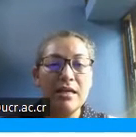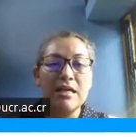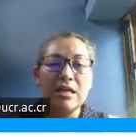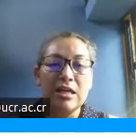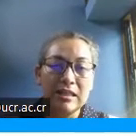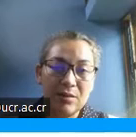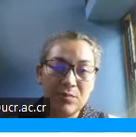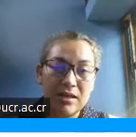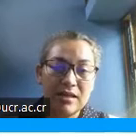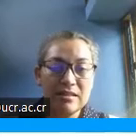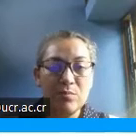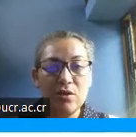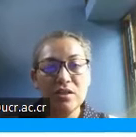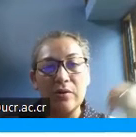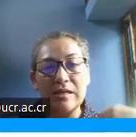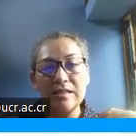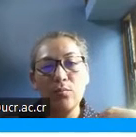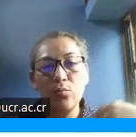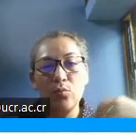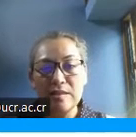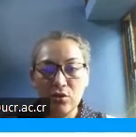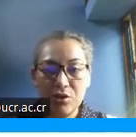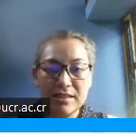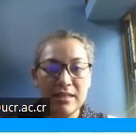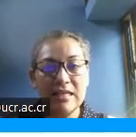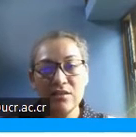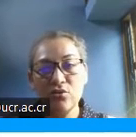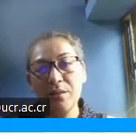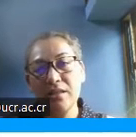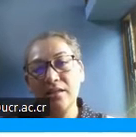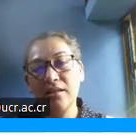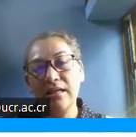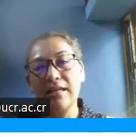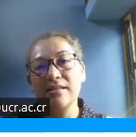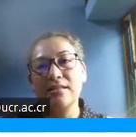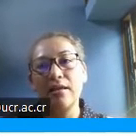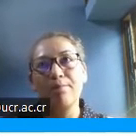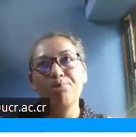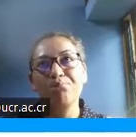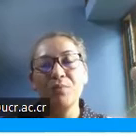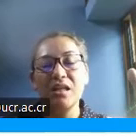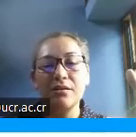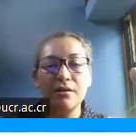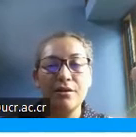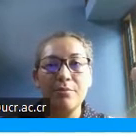desarrollar. Y también existen videos que van a ser modelizadores, y estos pretenden